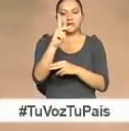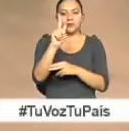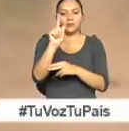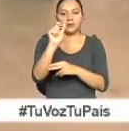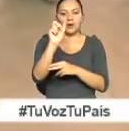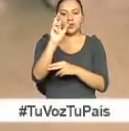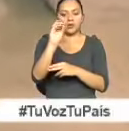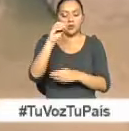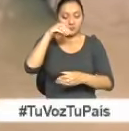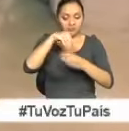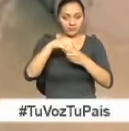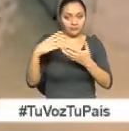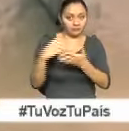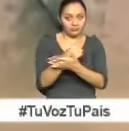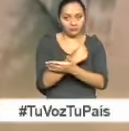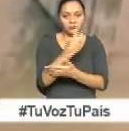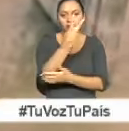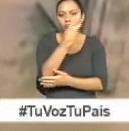ahorro al Estado de